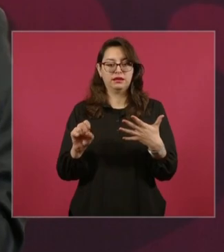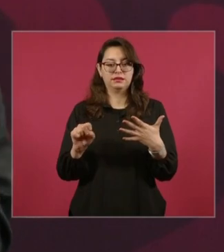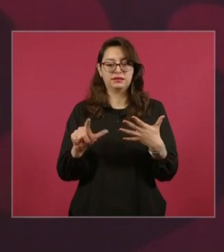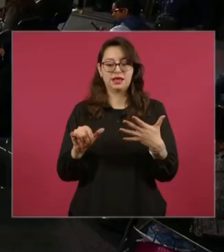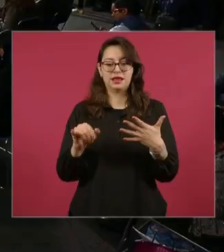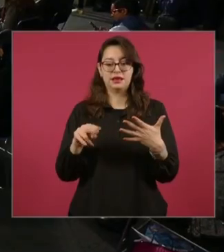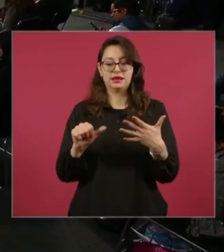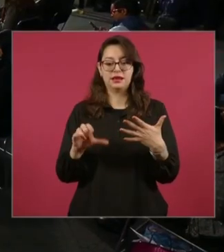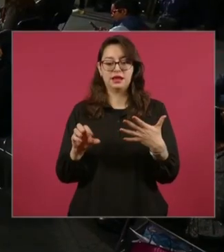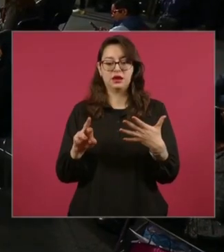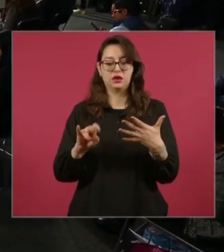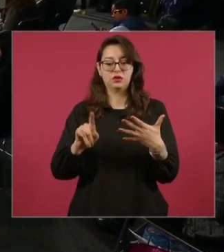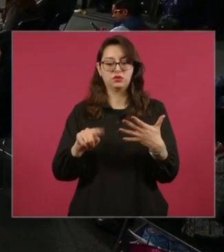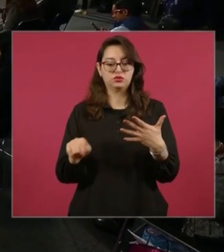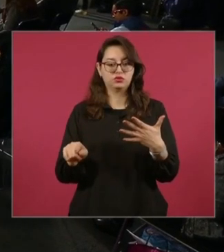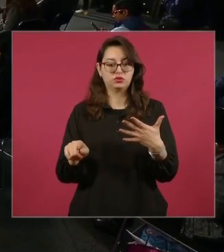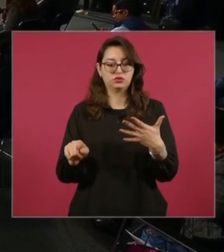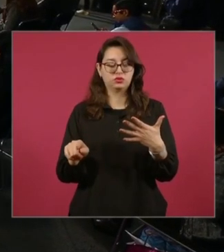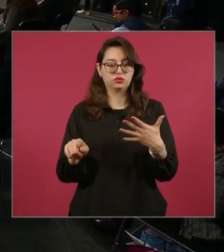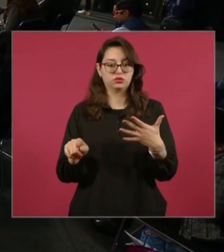Salina Cruz,